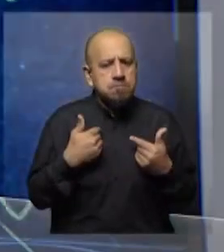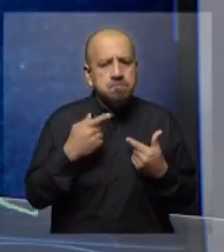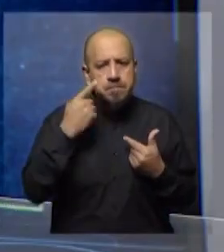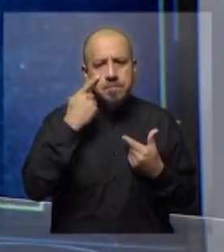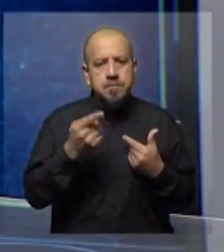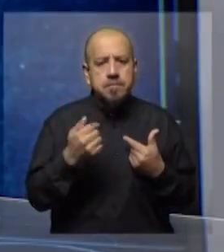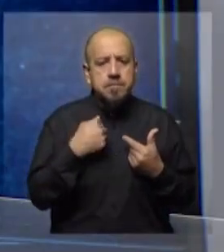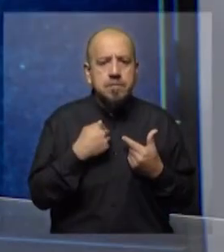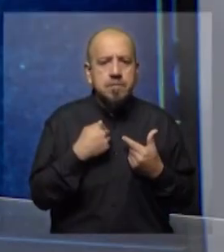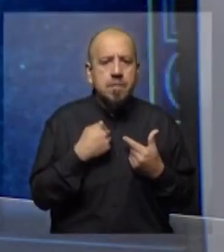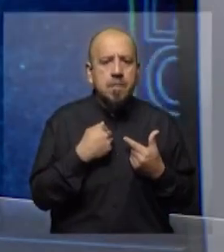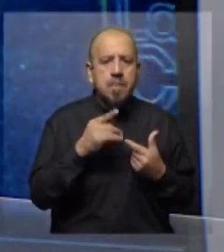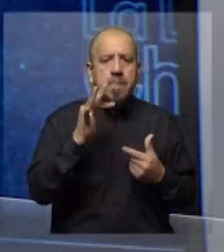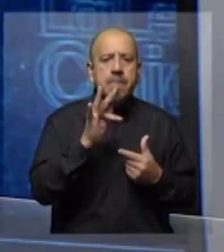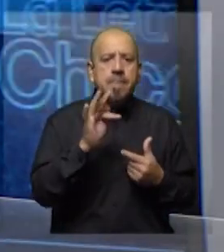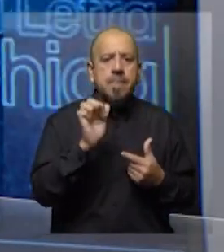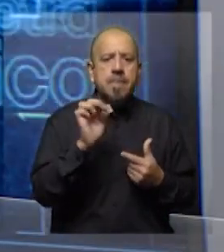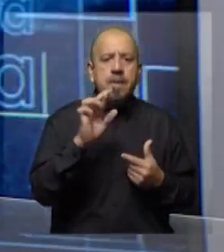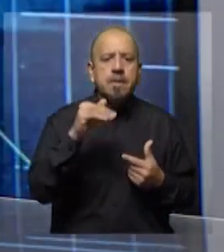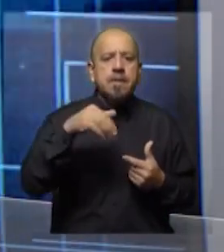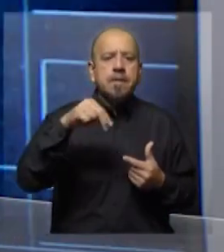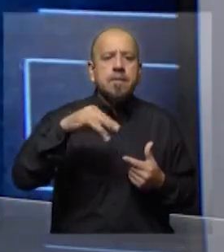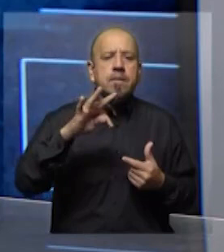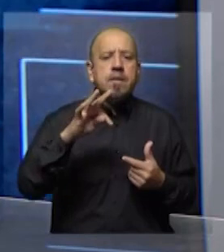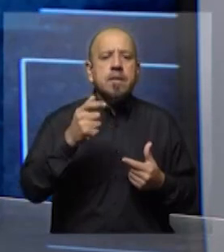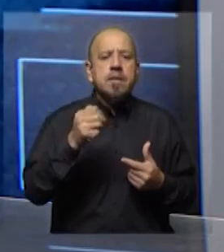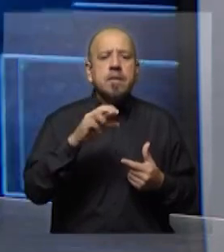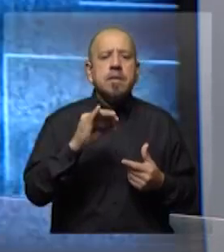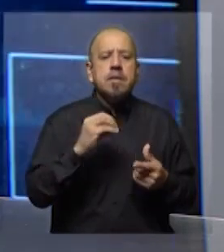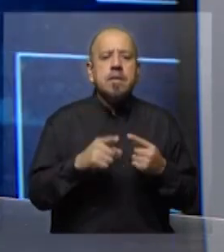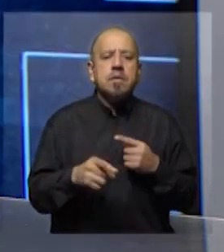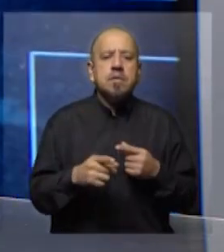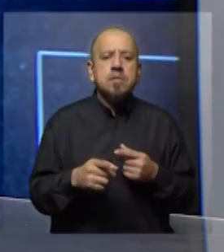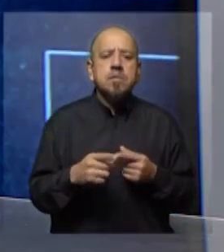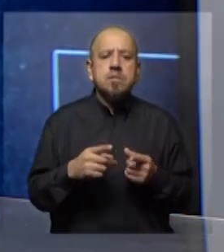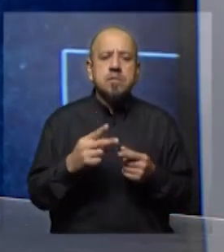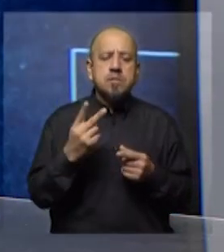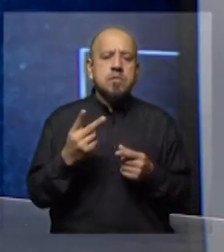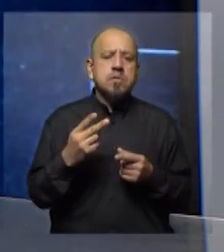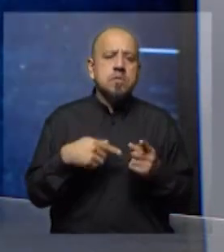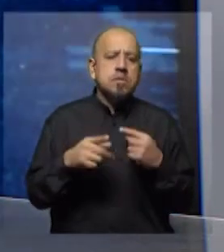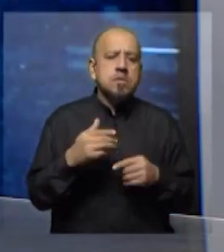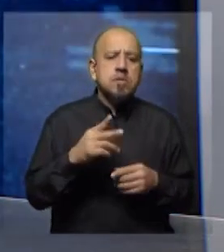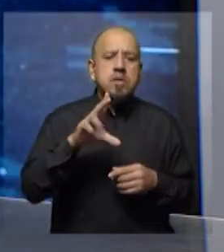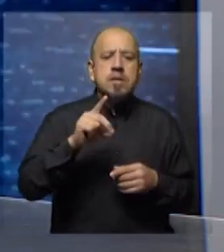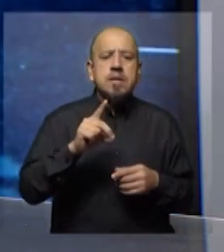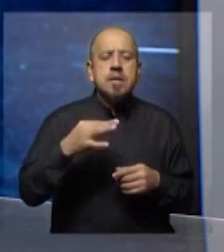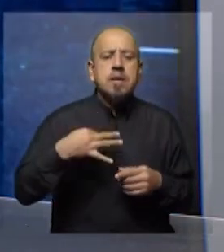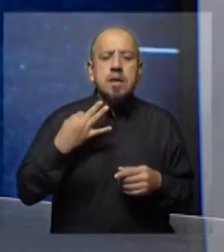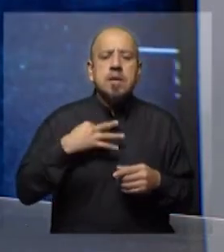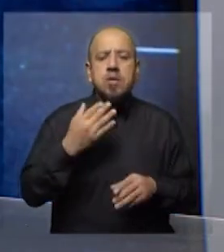para mí que es fermentario Miren el título que tiene que como les comentaba veintipico casi 30 años después